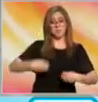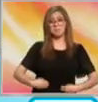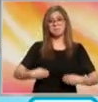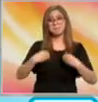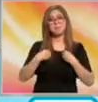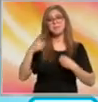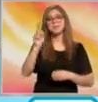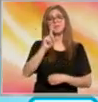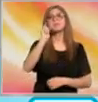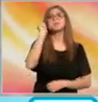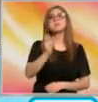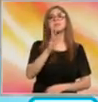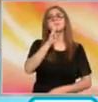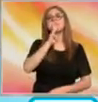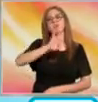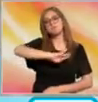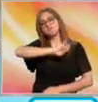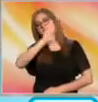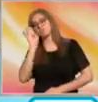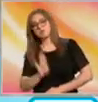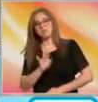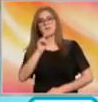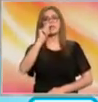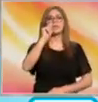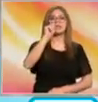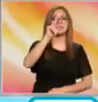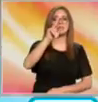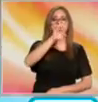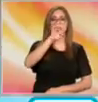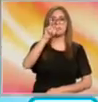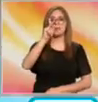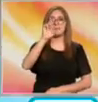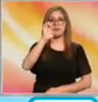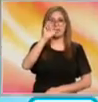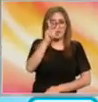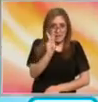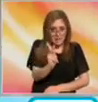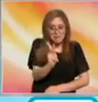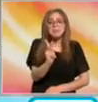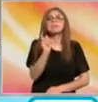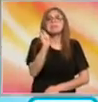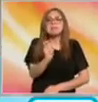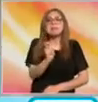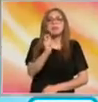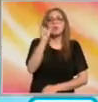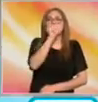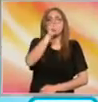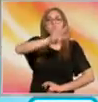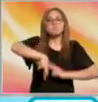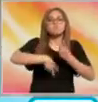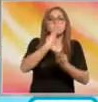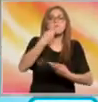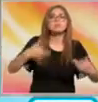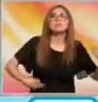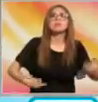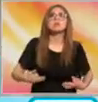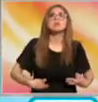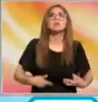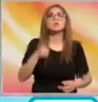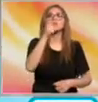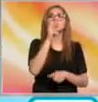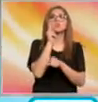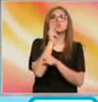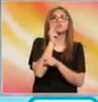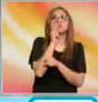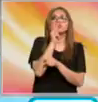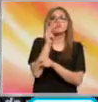suicidio. Entonces, Treplev es una obra que nos va a llevar a un camino donde nos vamos a encontrar.